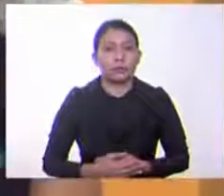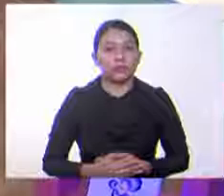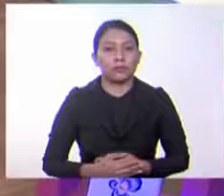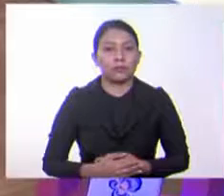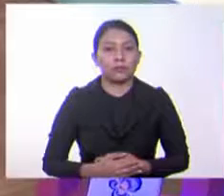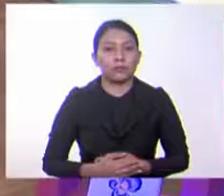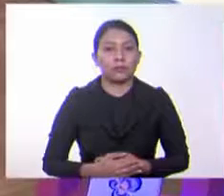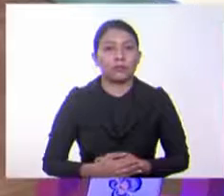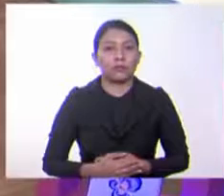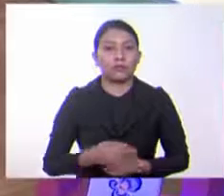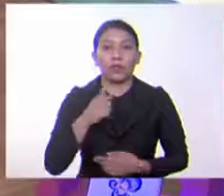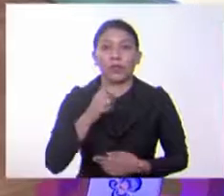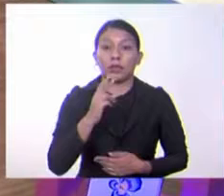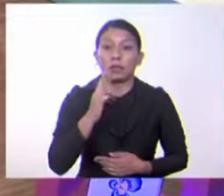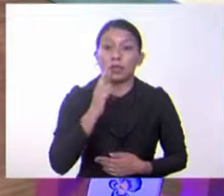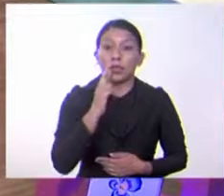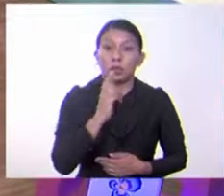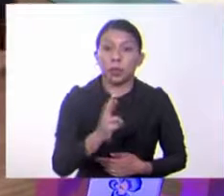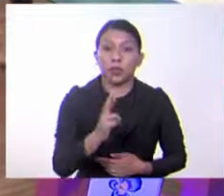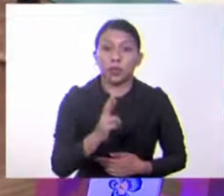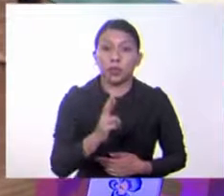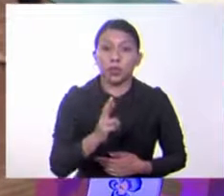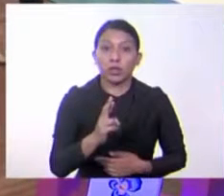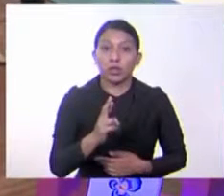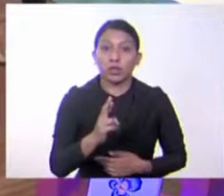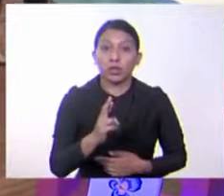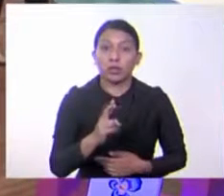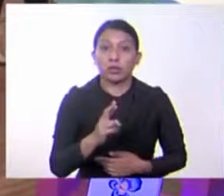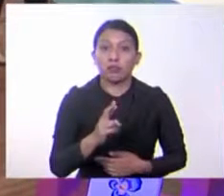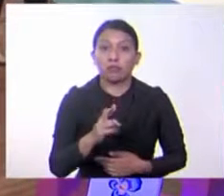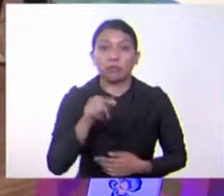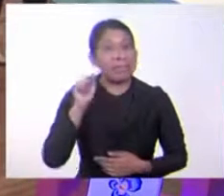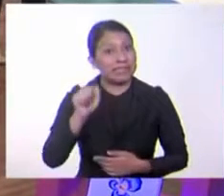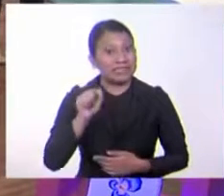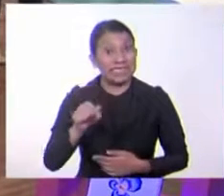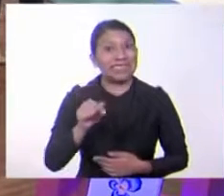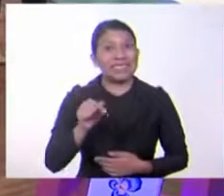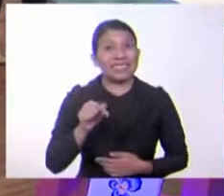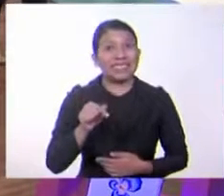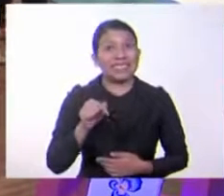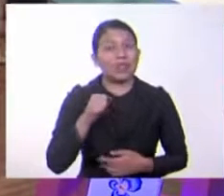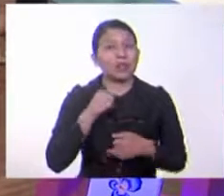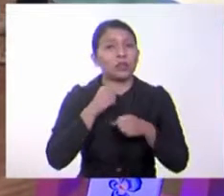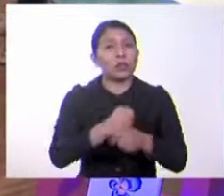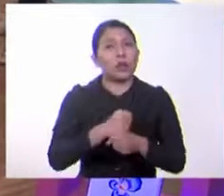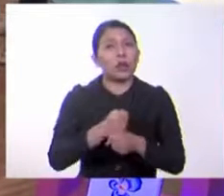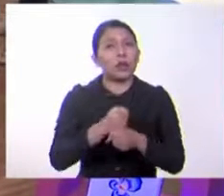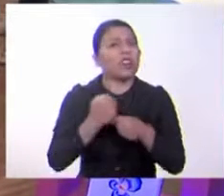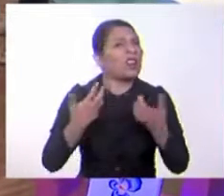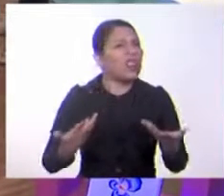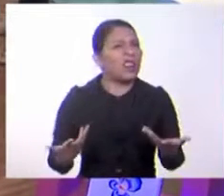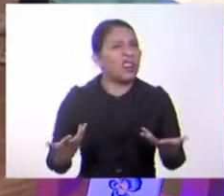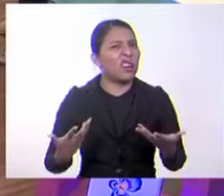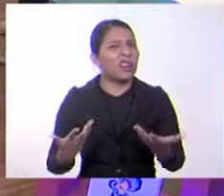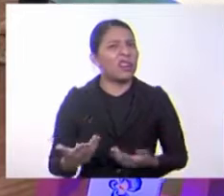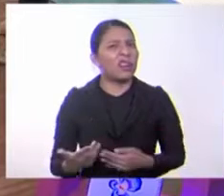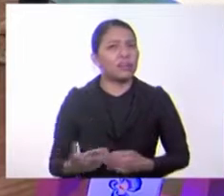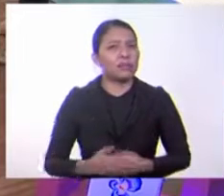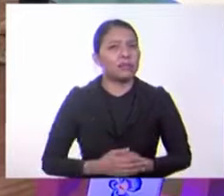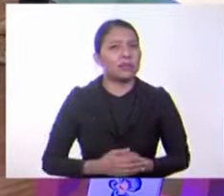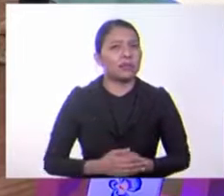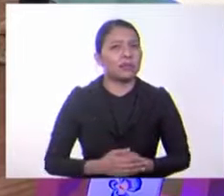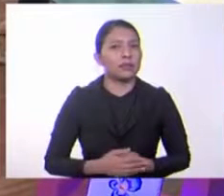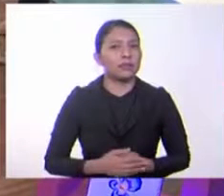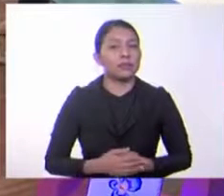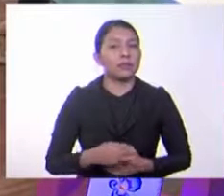un resultado que yo puedo obtener sobre esto, una garantía, es que